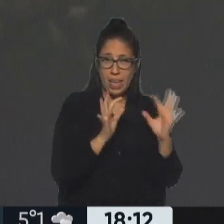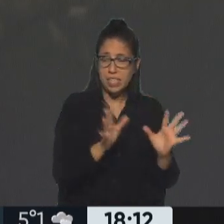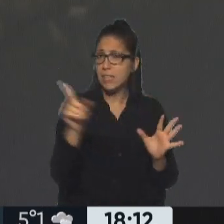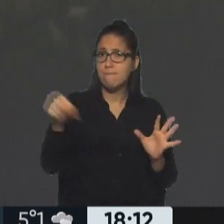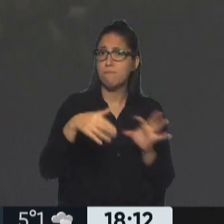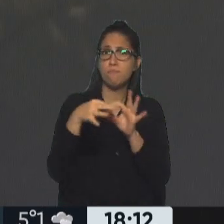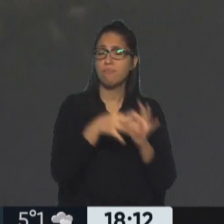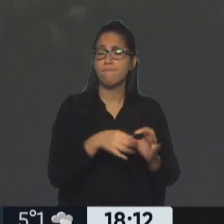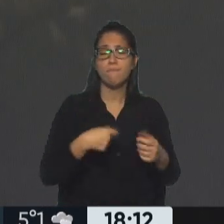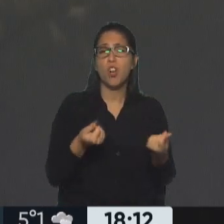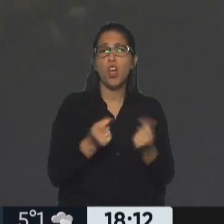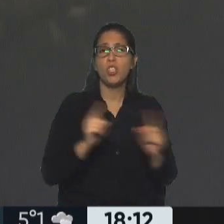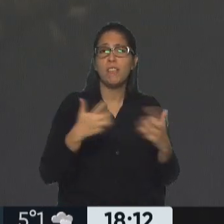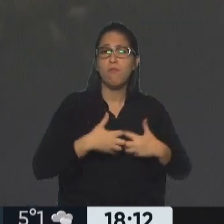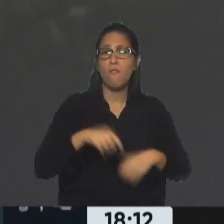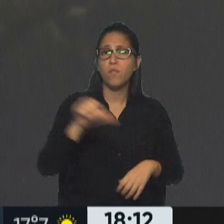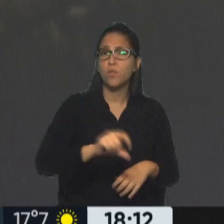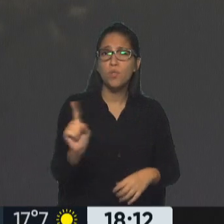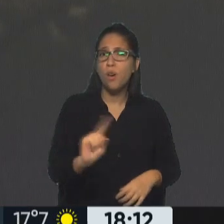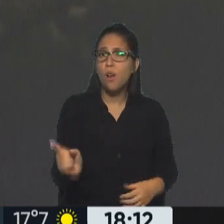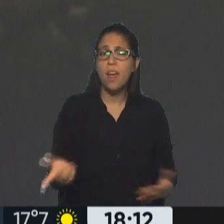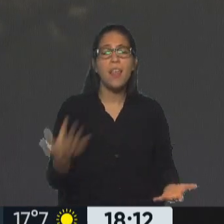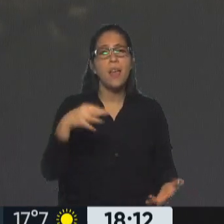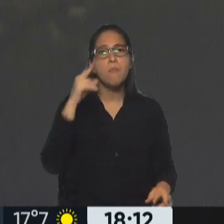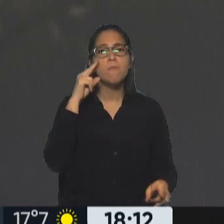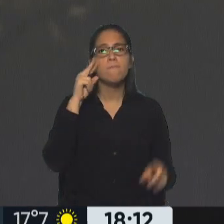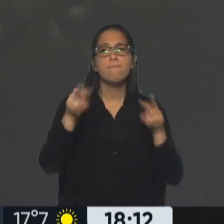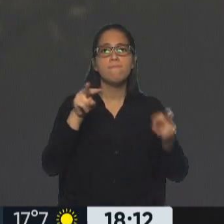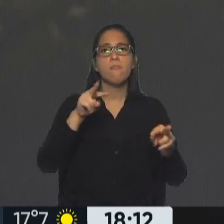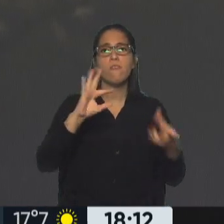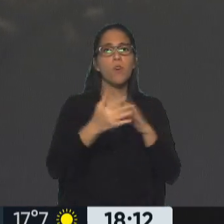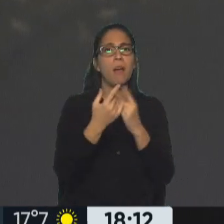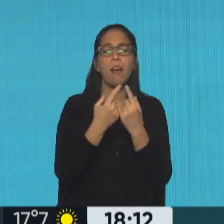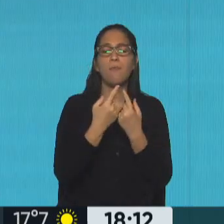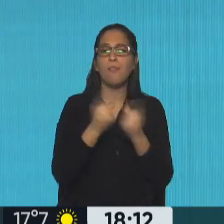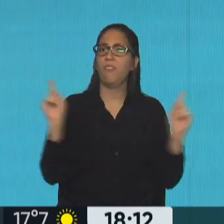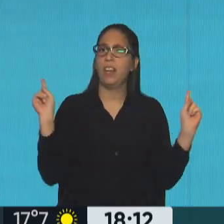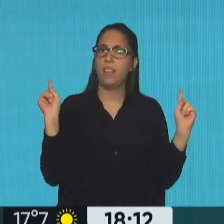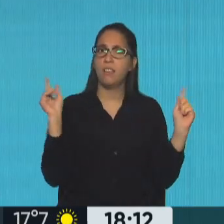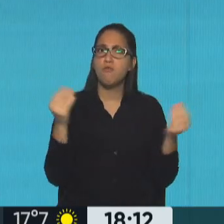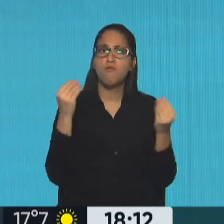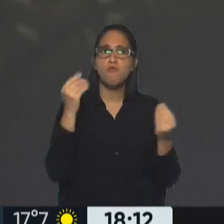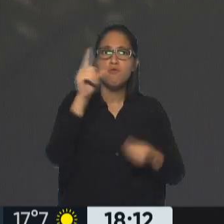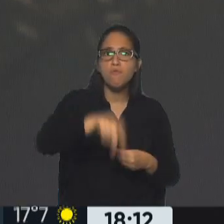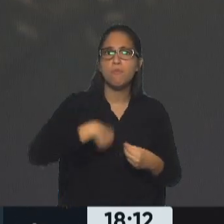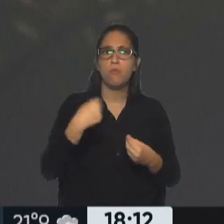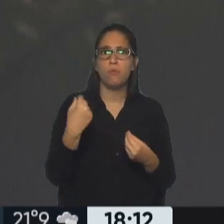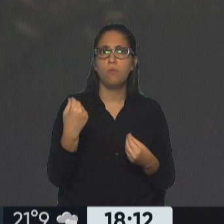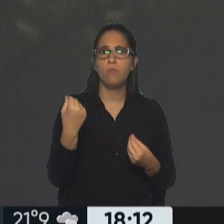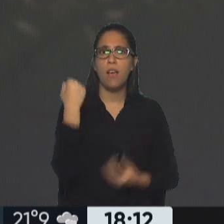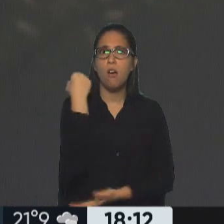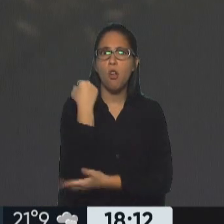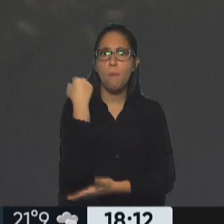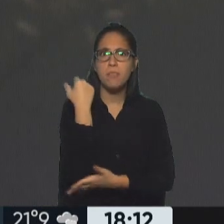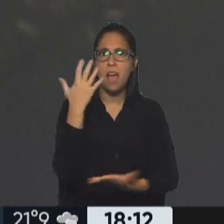tipo de estímulos. Habría que empezar a mirar desde otro lado cómo se modifican estas condiciones que hacen que la economía